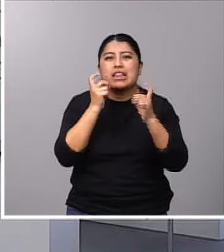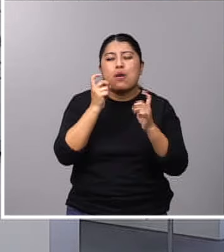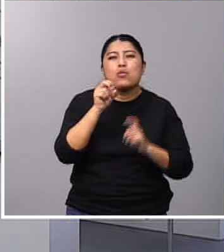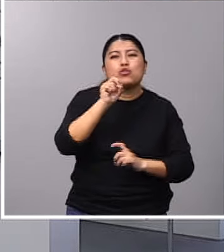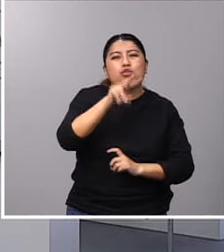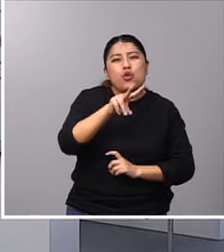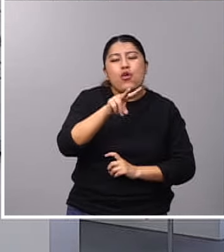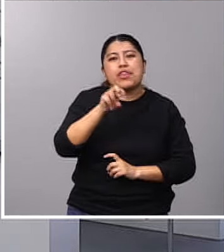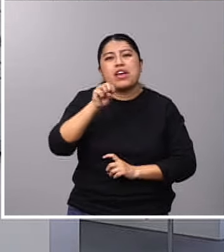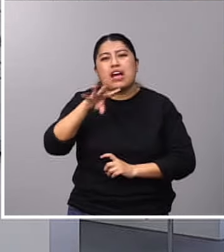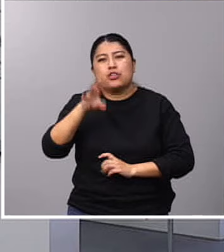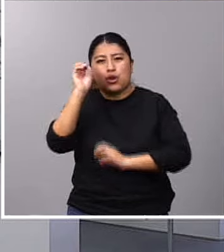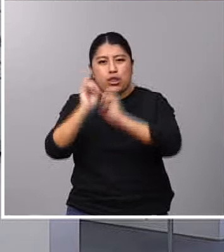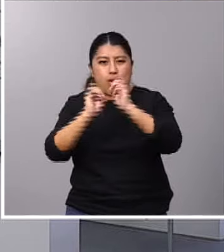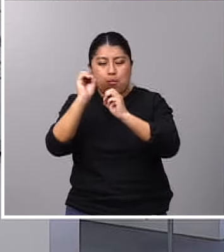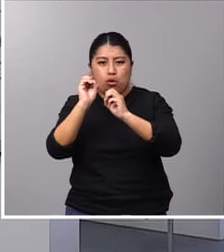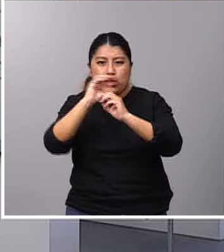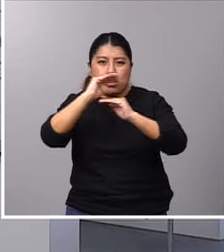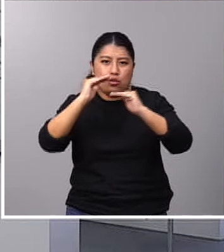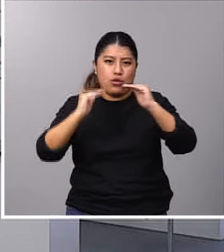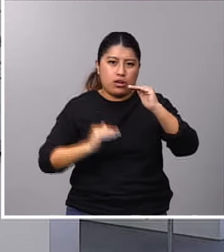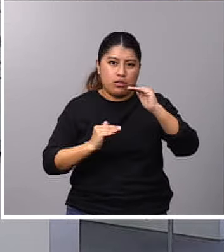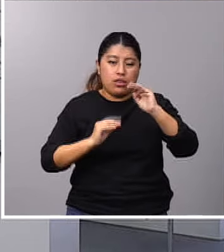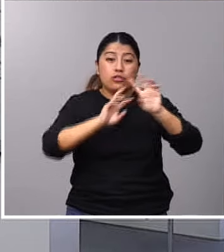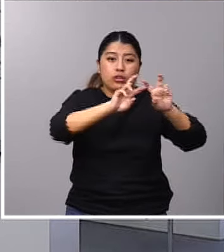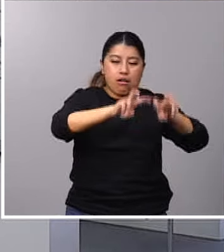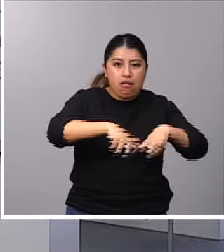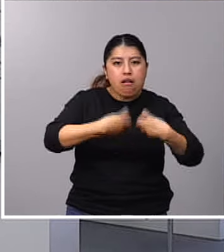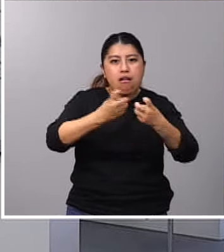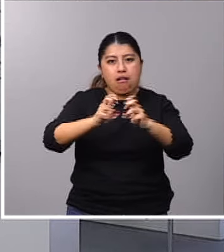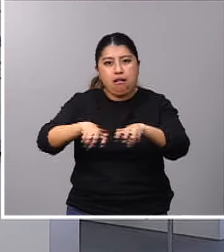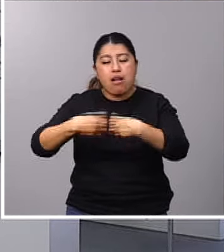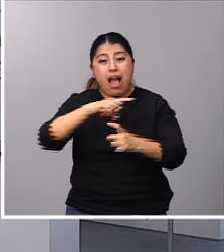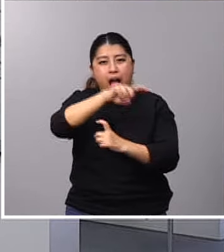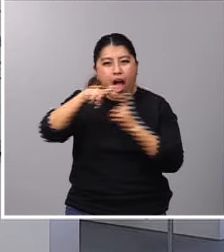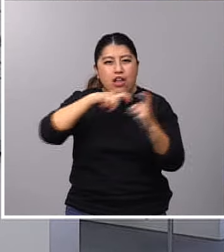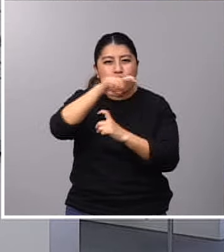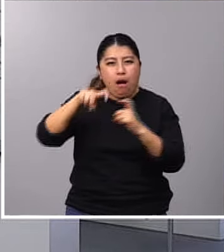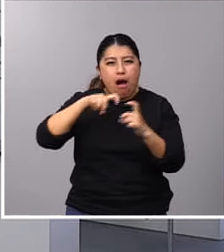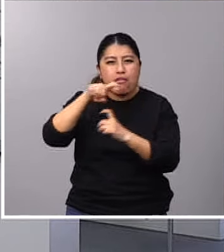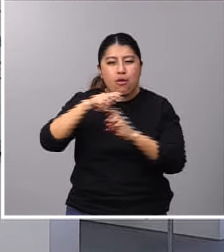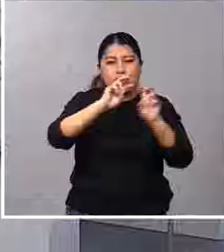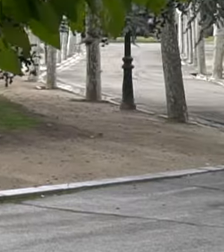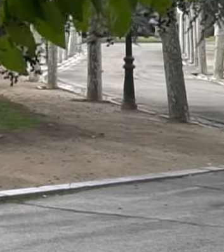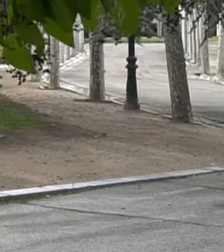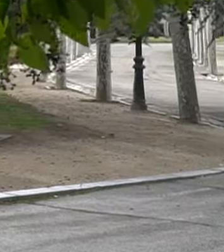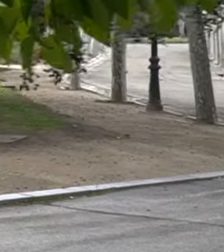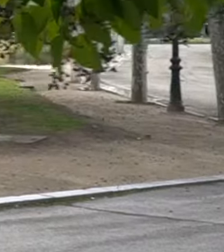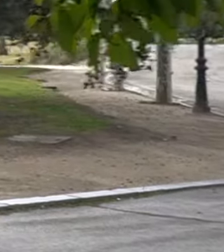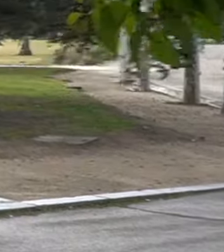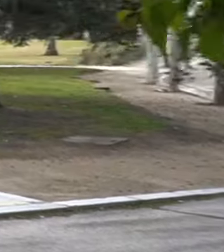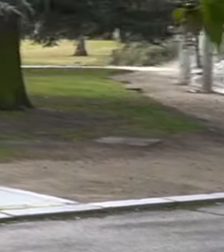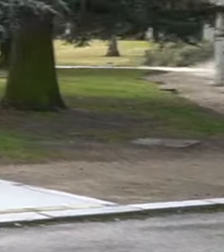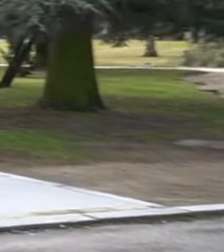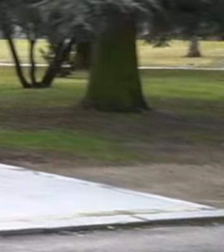-14% del total de nuestra cartera tiene que renovarse cada año gracias a que hemos conseguido aumentar la vida media. Y esto